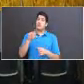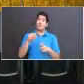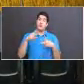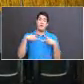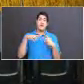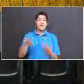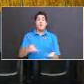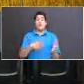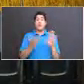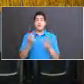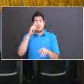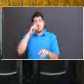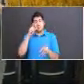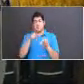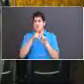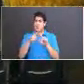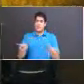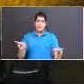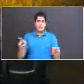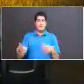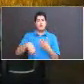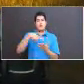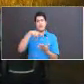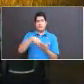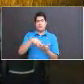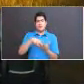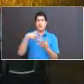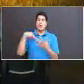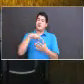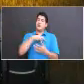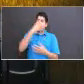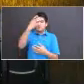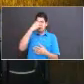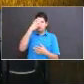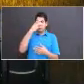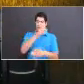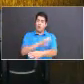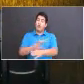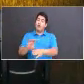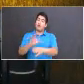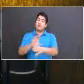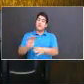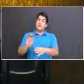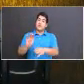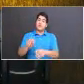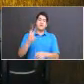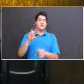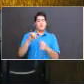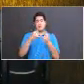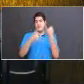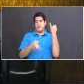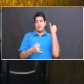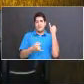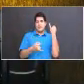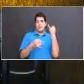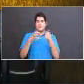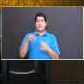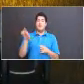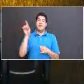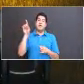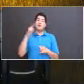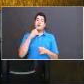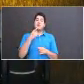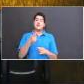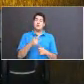había resucitado. Por lo tanto, nuestro pecado seguía vigente y no habíamos sido justificados. Así que no estaba consumado, pero él dijo que ya estaba.